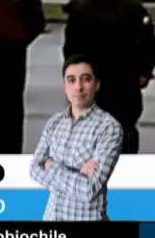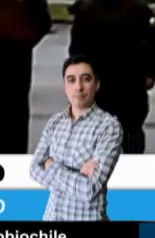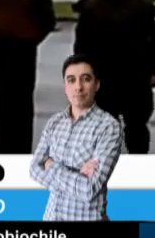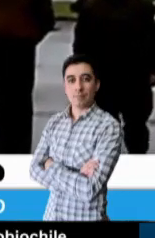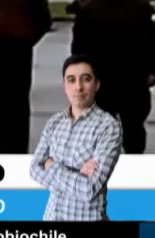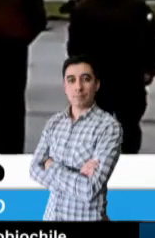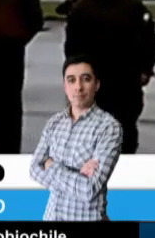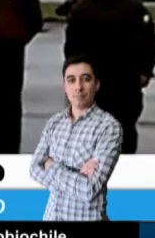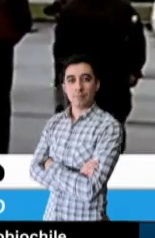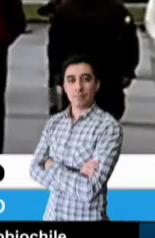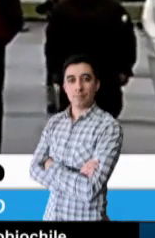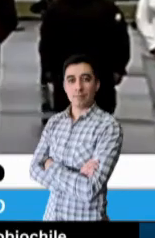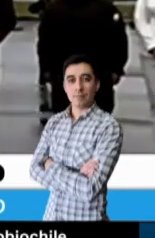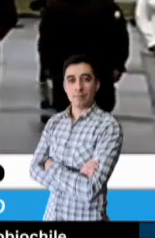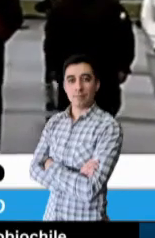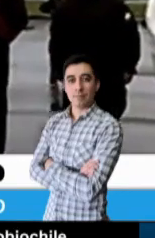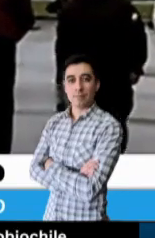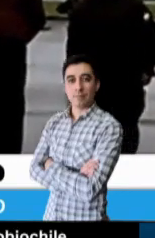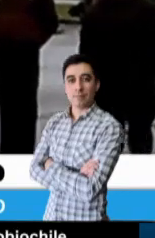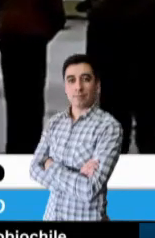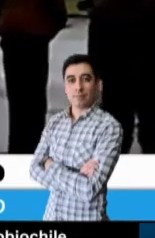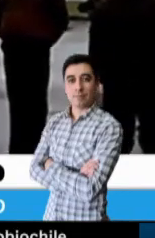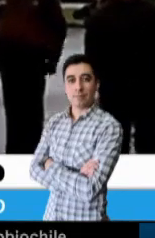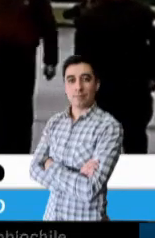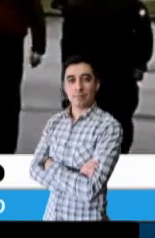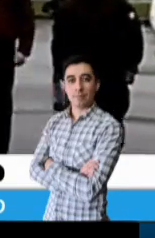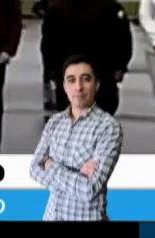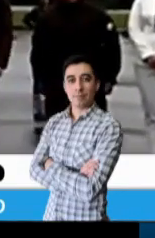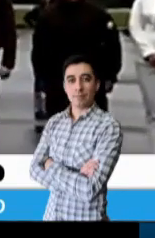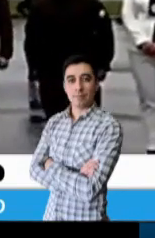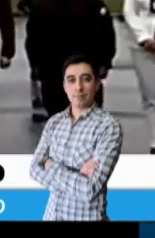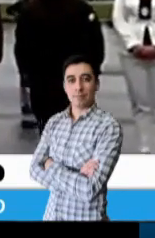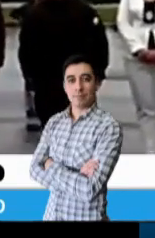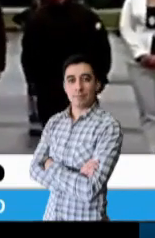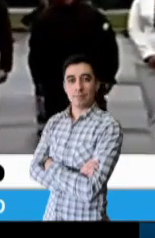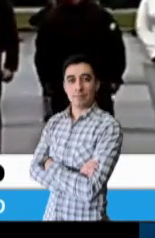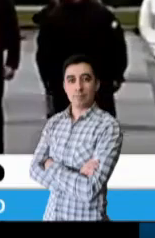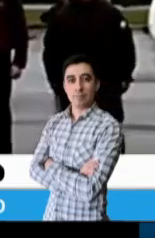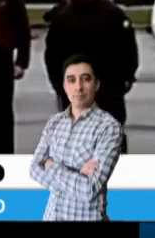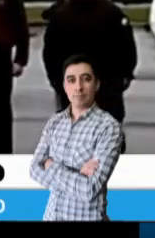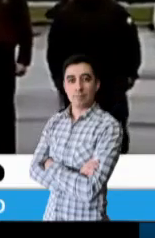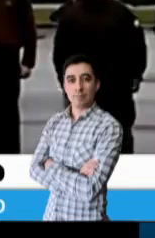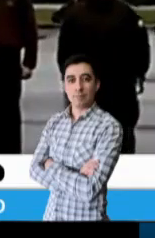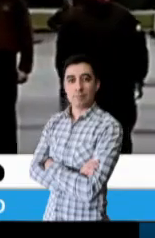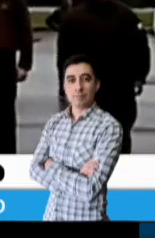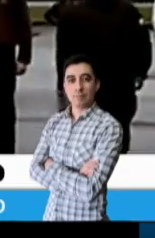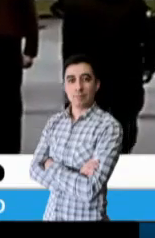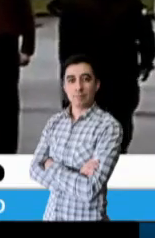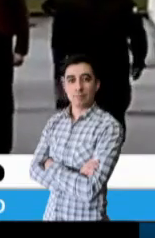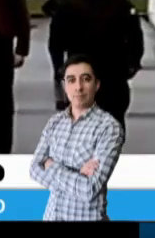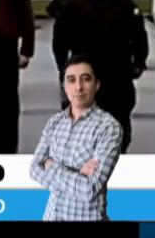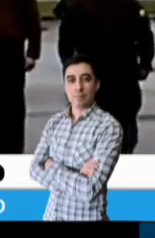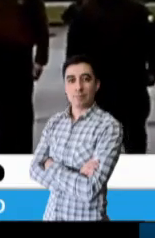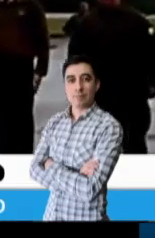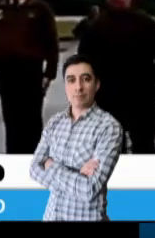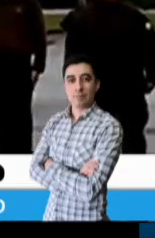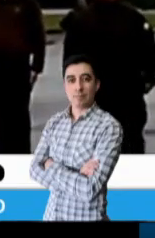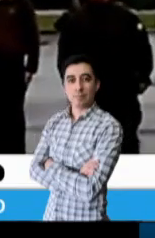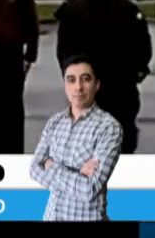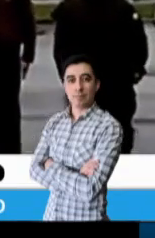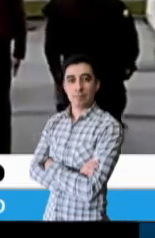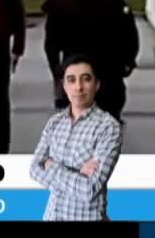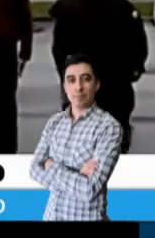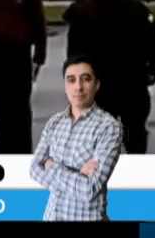la capital de la Araucanía, ya se encuentra rumbo a Temuco, desde la capital de nuestro país, horas previas, dijo que la agenda del presidente